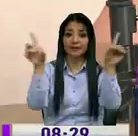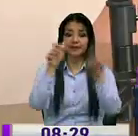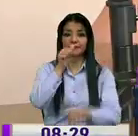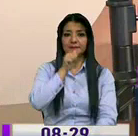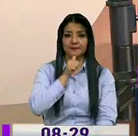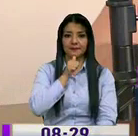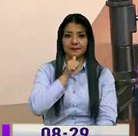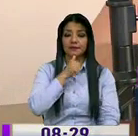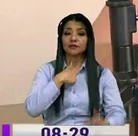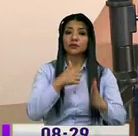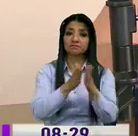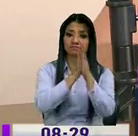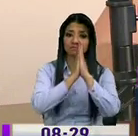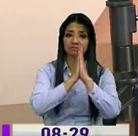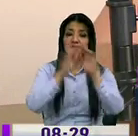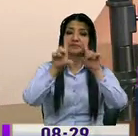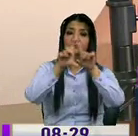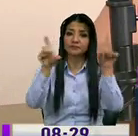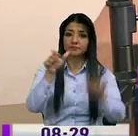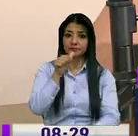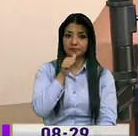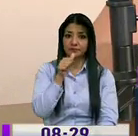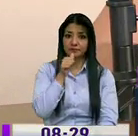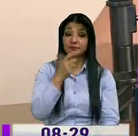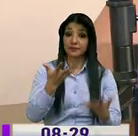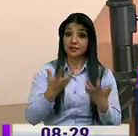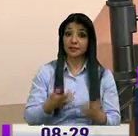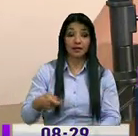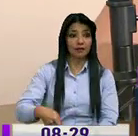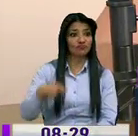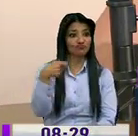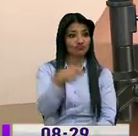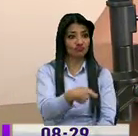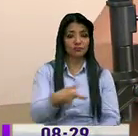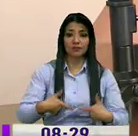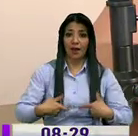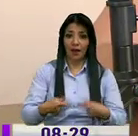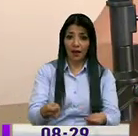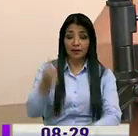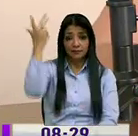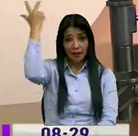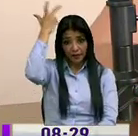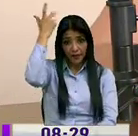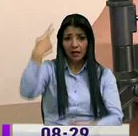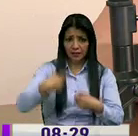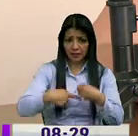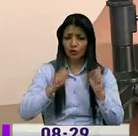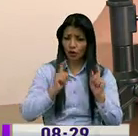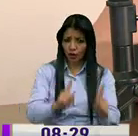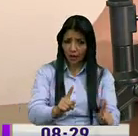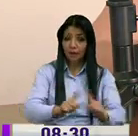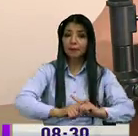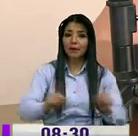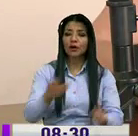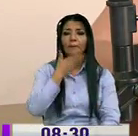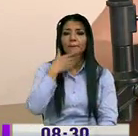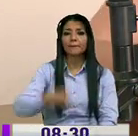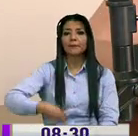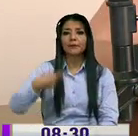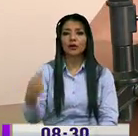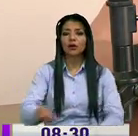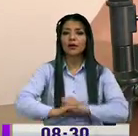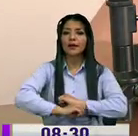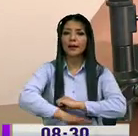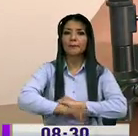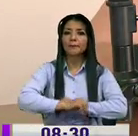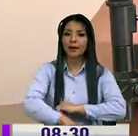le pediría a la empresa privada que tanto quiere invertir, que lo haga en campañas contra